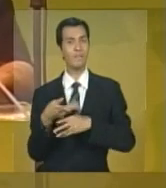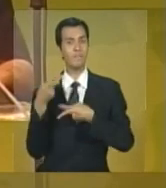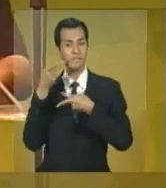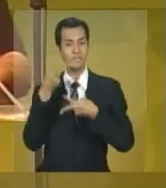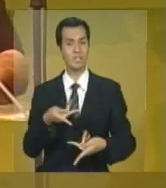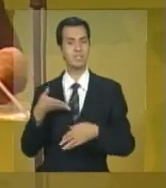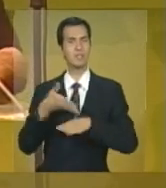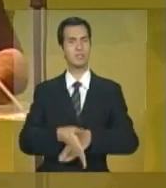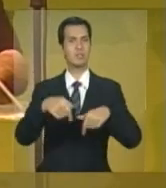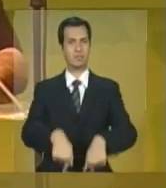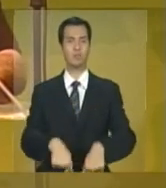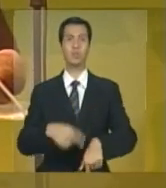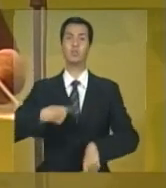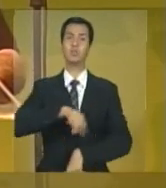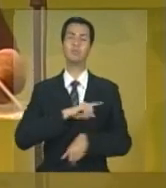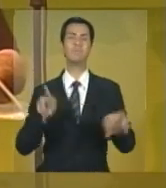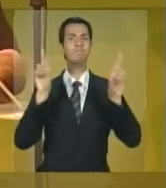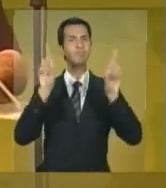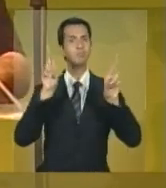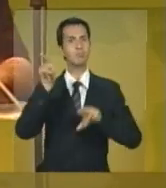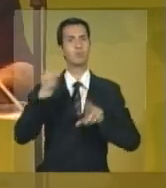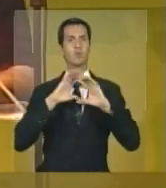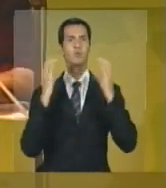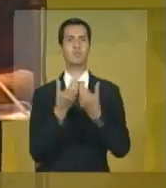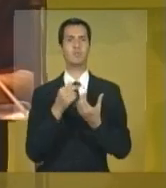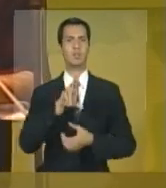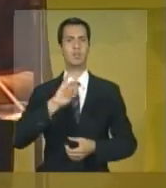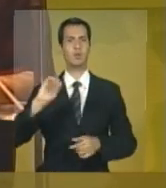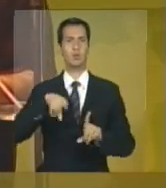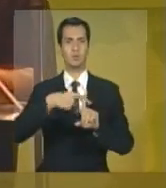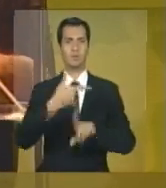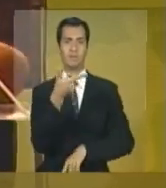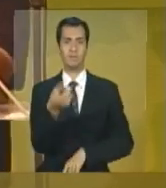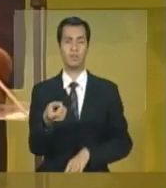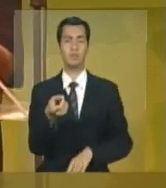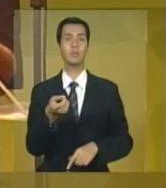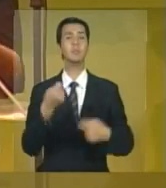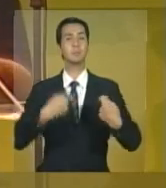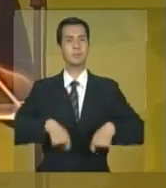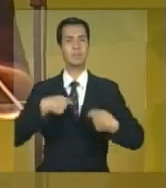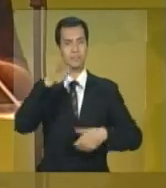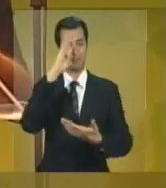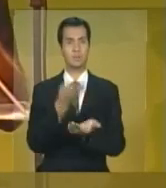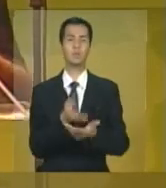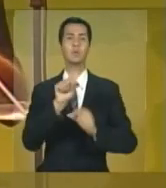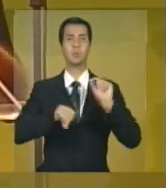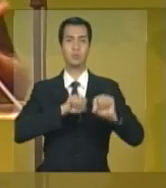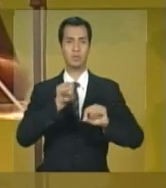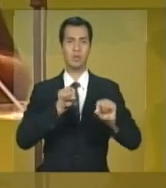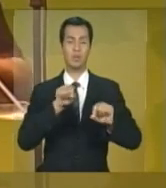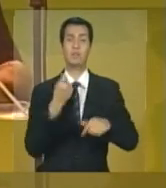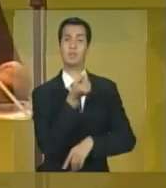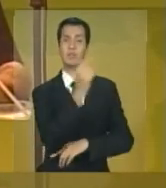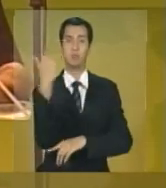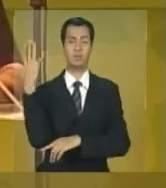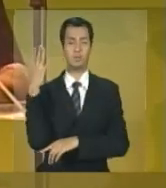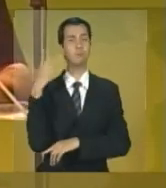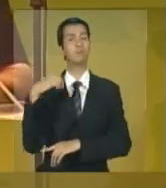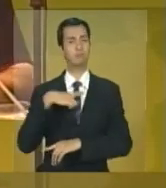en la conferencia de Río Más 20 se reconozca que la naturaleza tiene sus propias